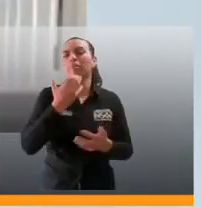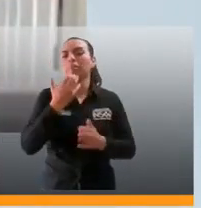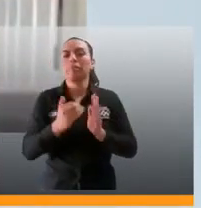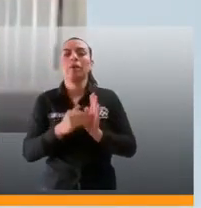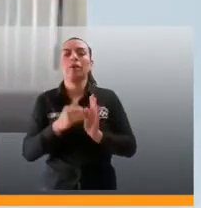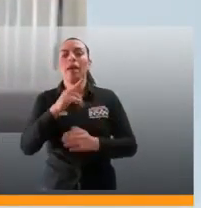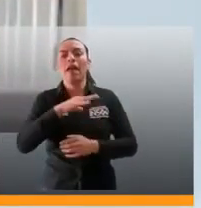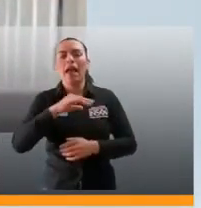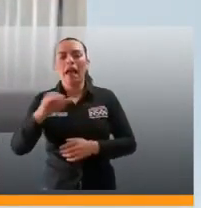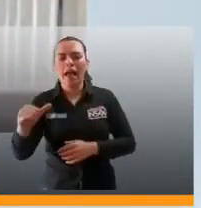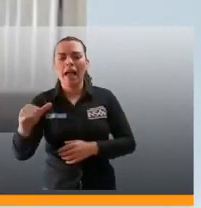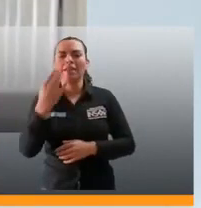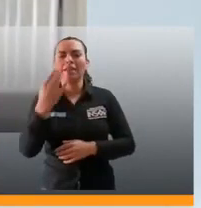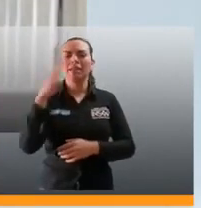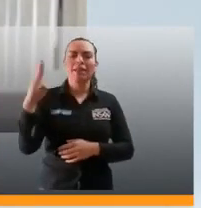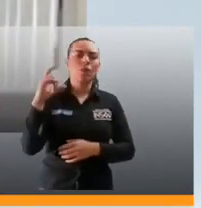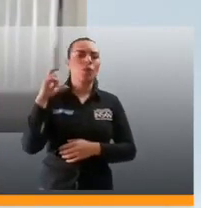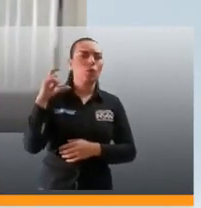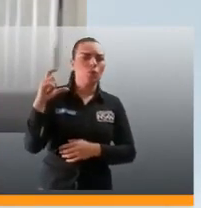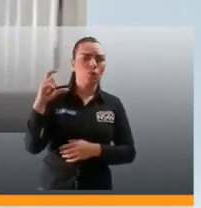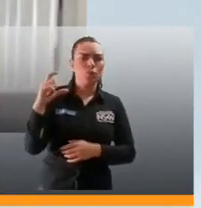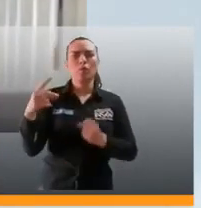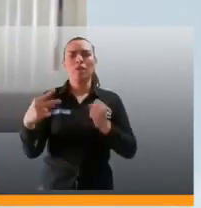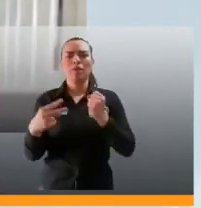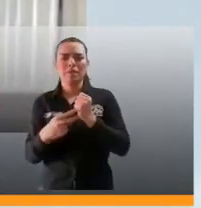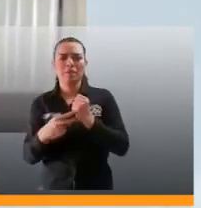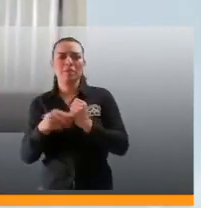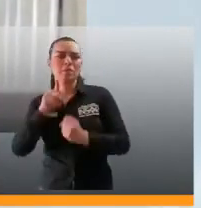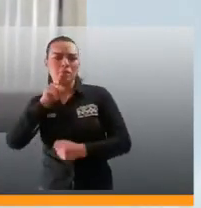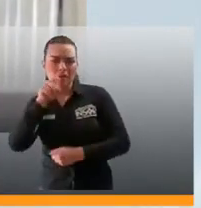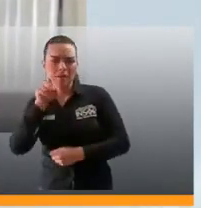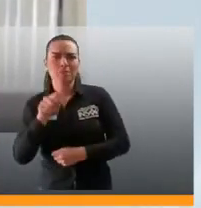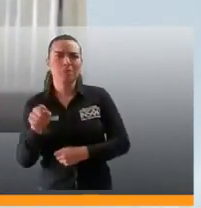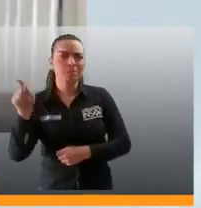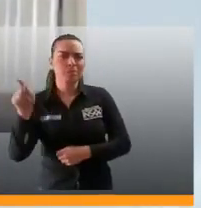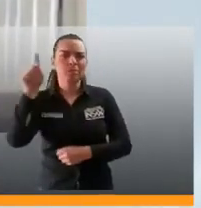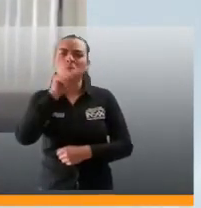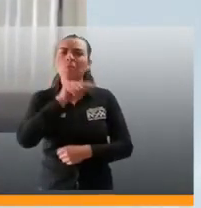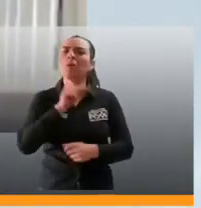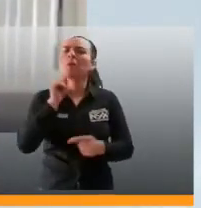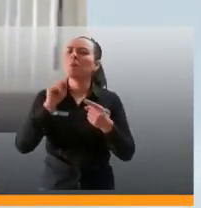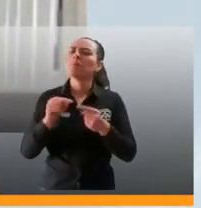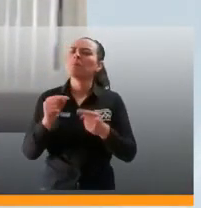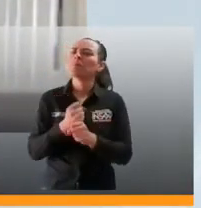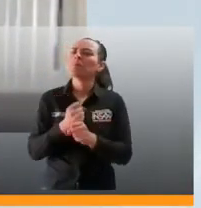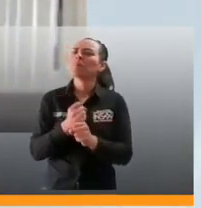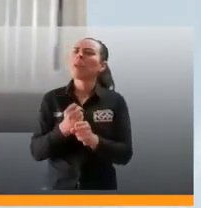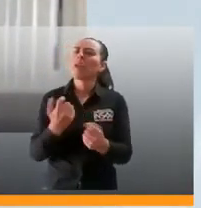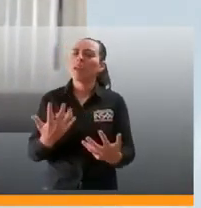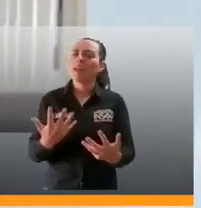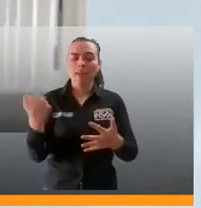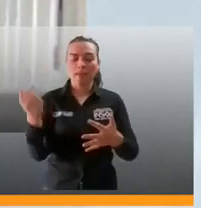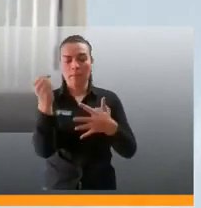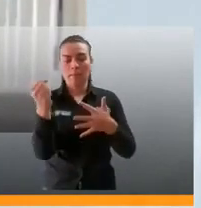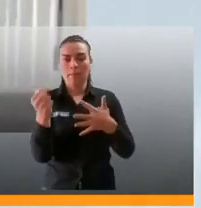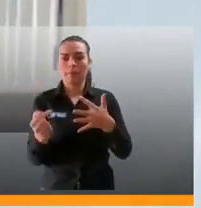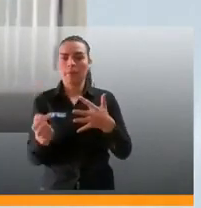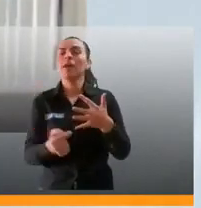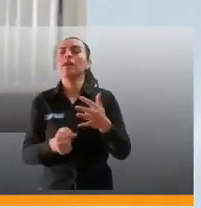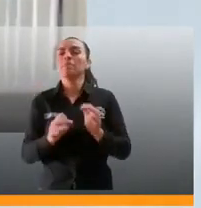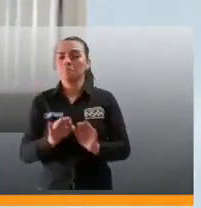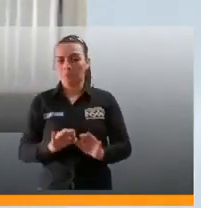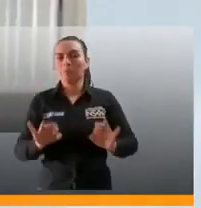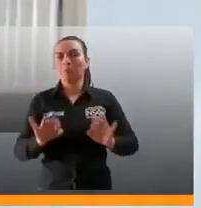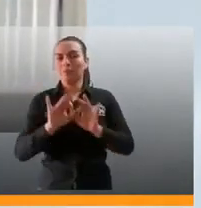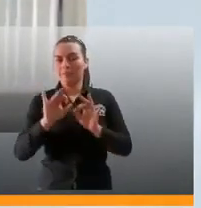en Cúcuta, en Bucaramanga, en Neiva. ¿Y qué trabajamos? Trabajamos algunos aspectos que eran muy importantes, que ya algunos